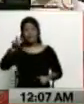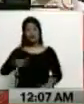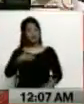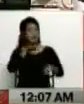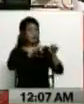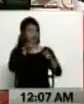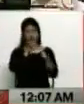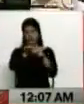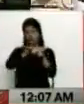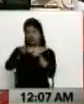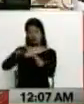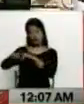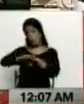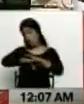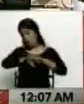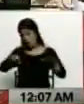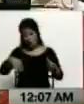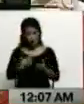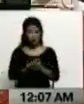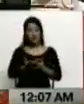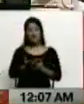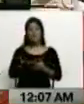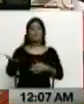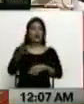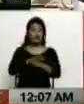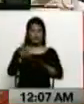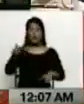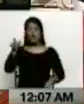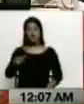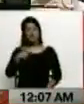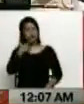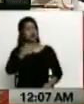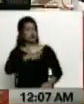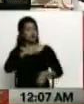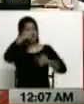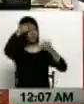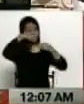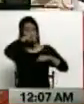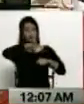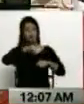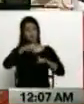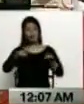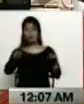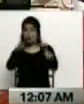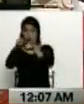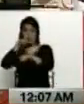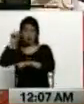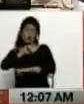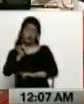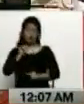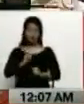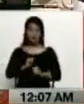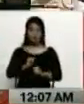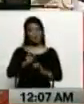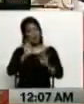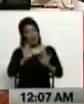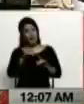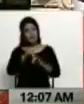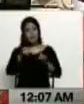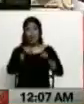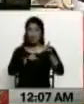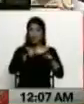vaina Aunque su finalidad es la misma que se sepa que ellos son chavistas pero no son así A diferencia de los